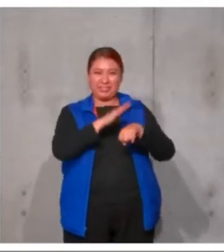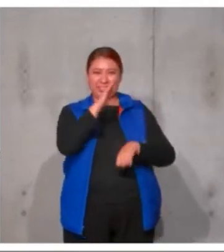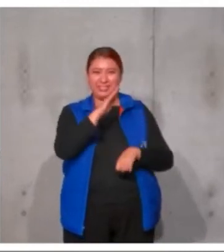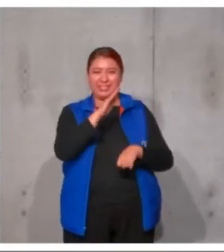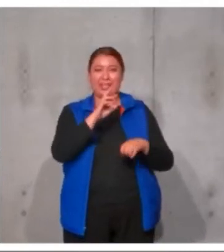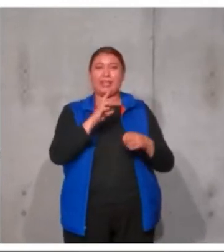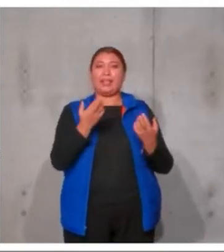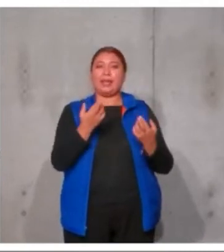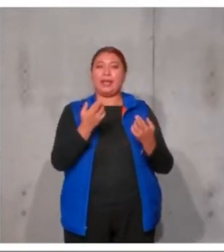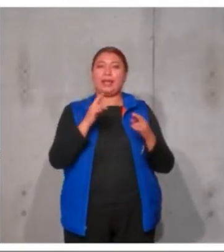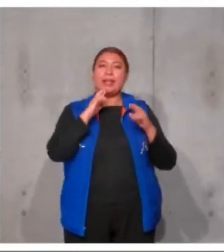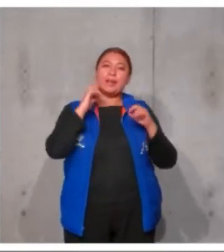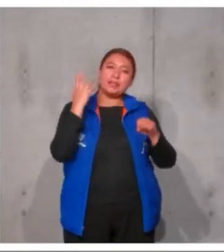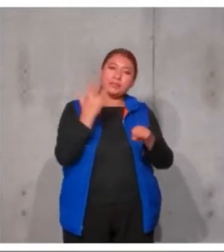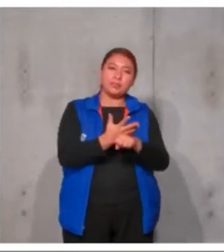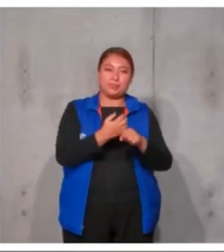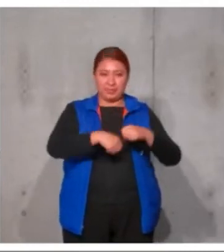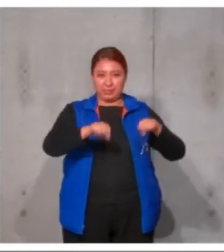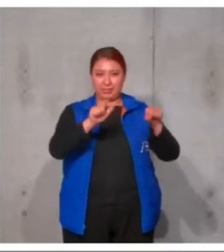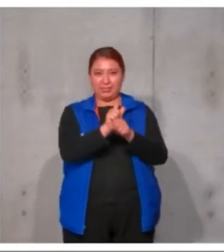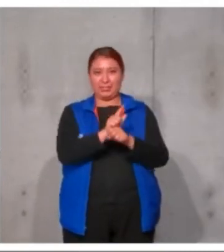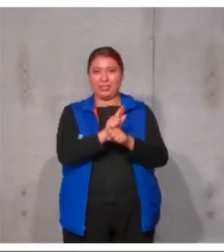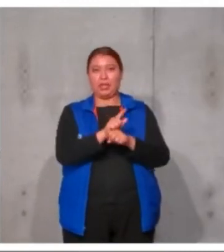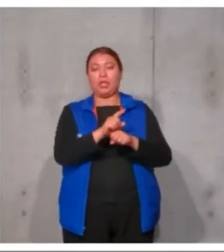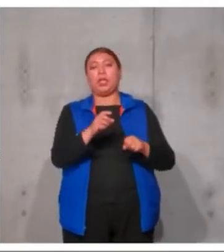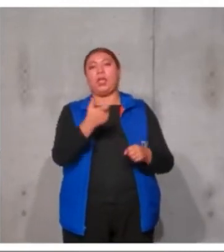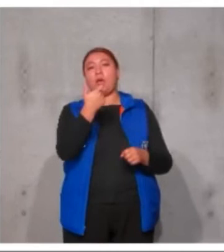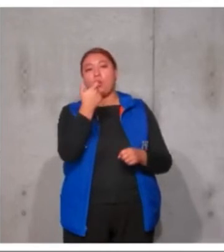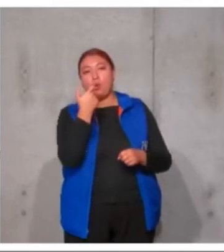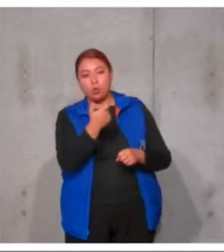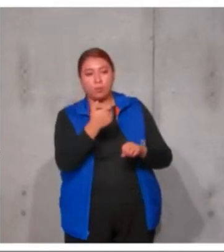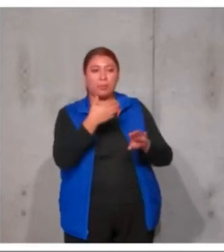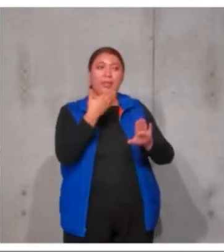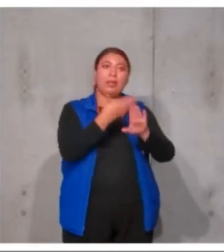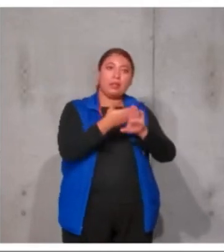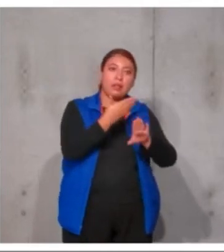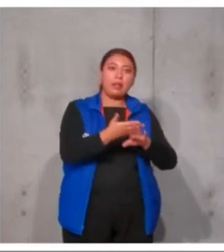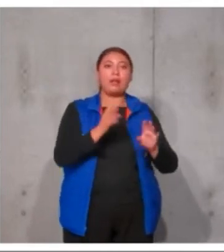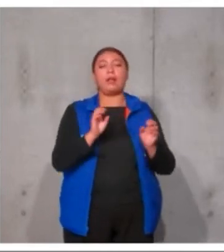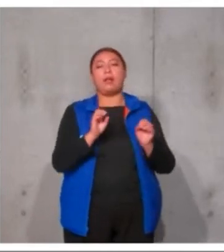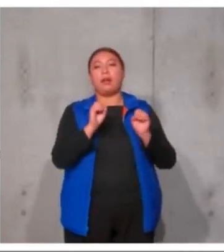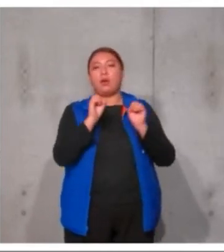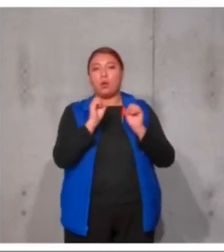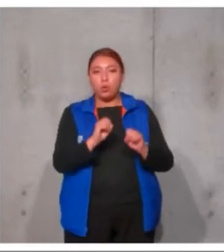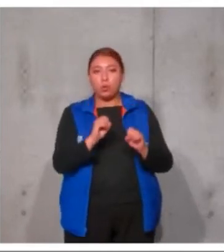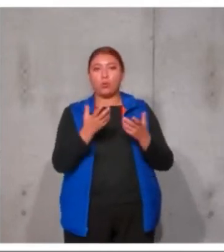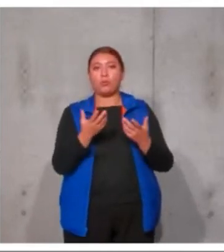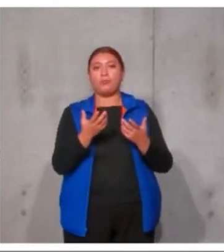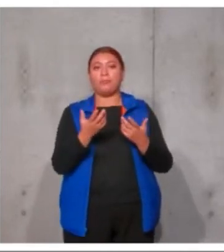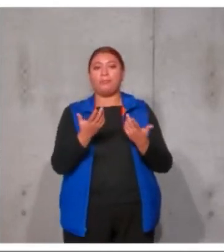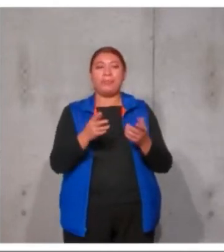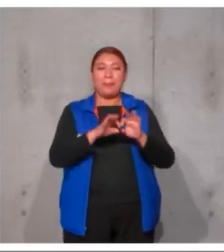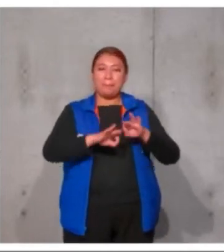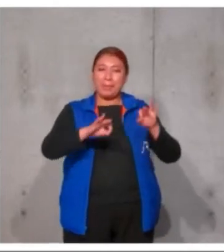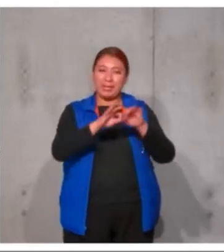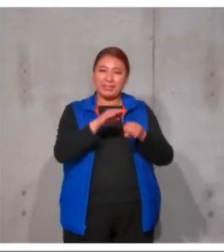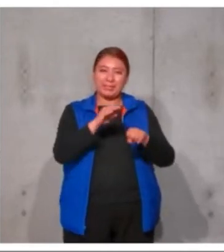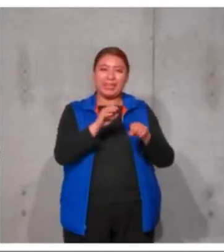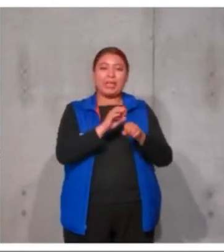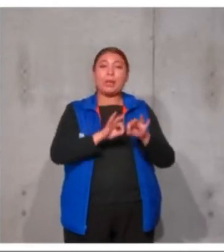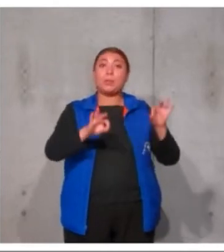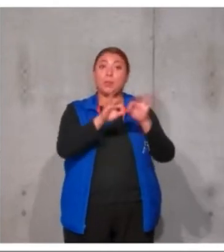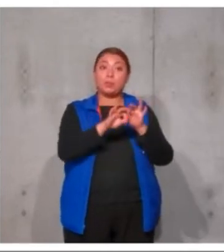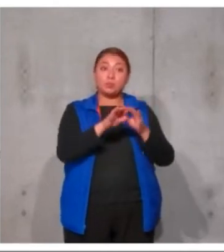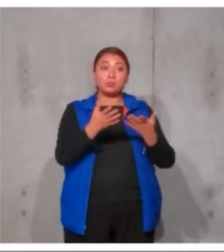ámbitos importantes de la responsabilidad social. Los clasifican impactos económicos o temas relevantes